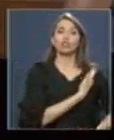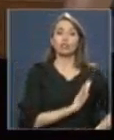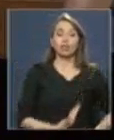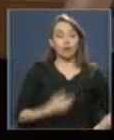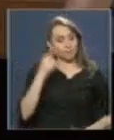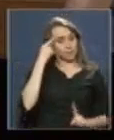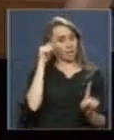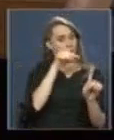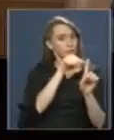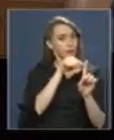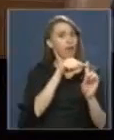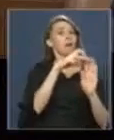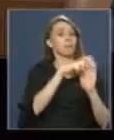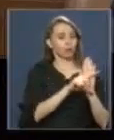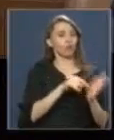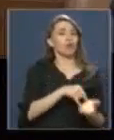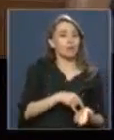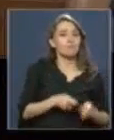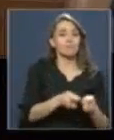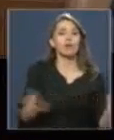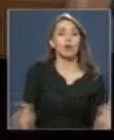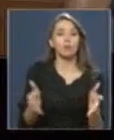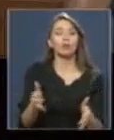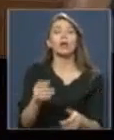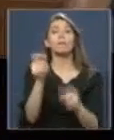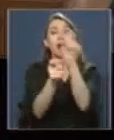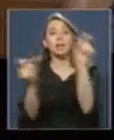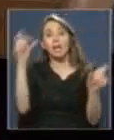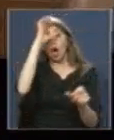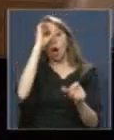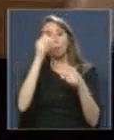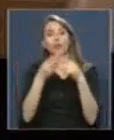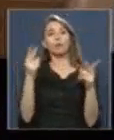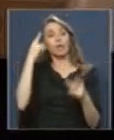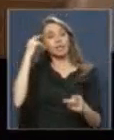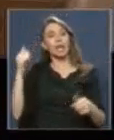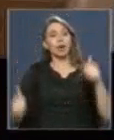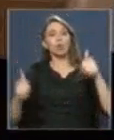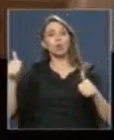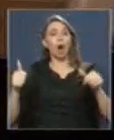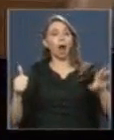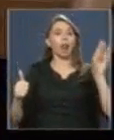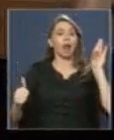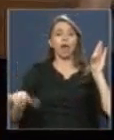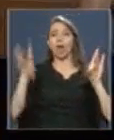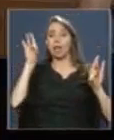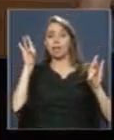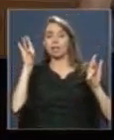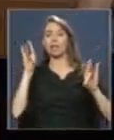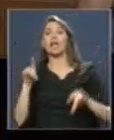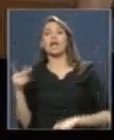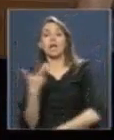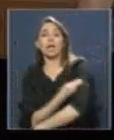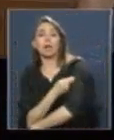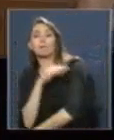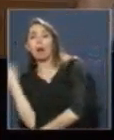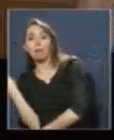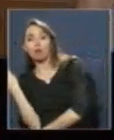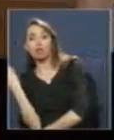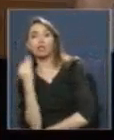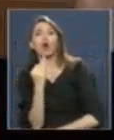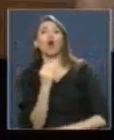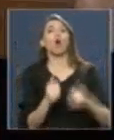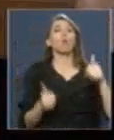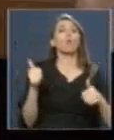proyecto, intentando hacer creer a la opinión pública que había que optar por uno de los dos caminos, o eutanasia o cuidados